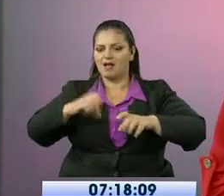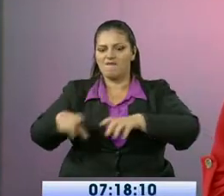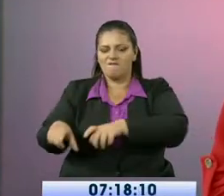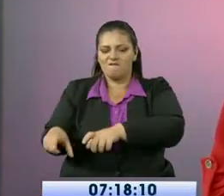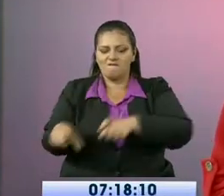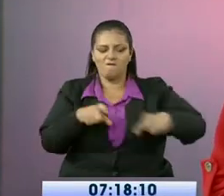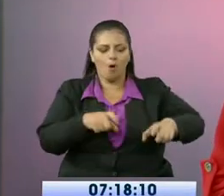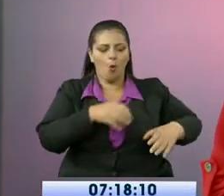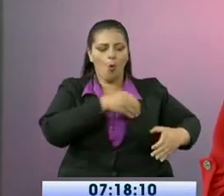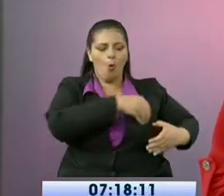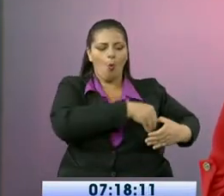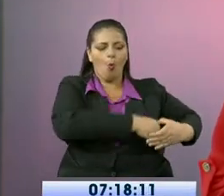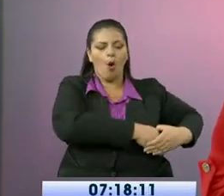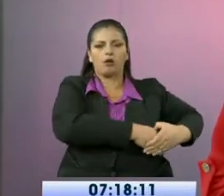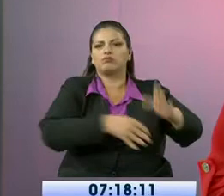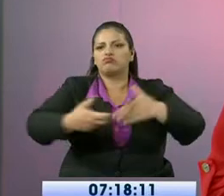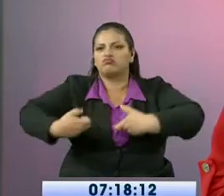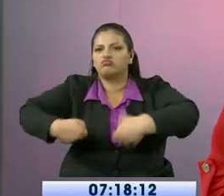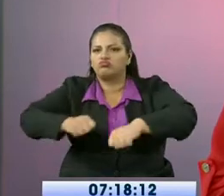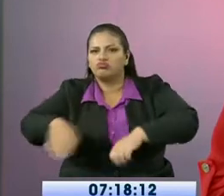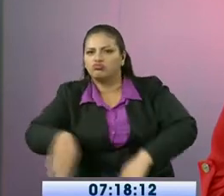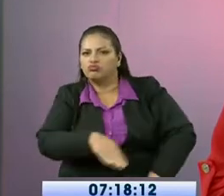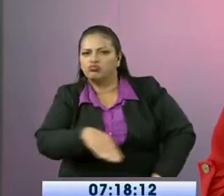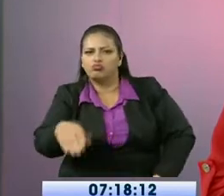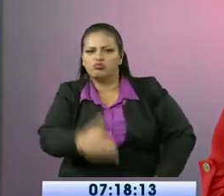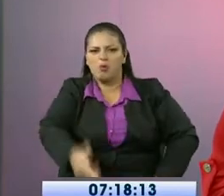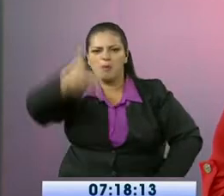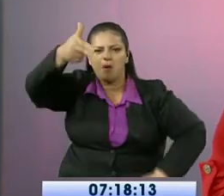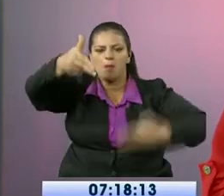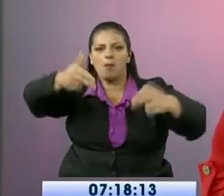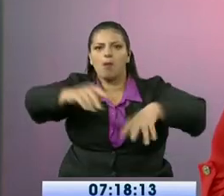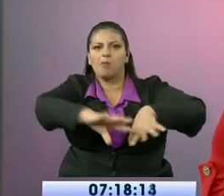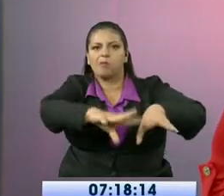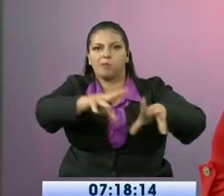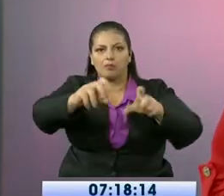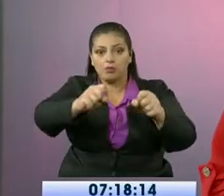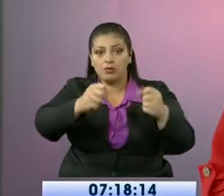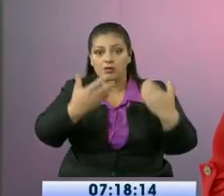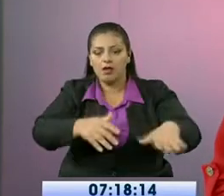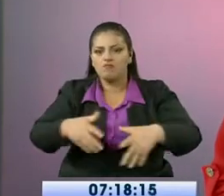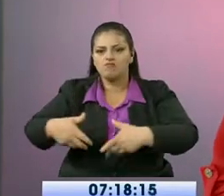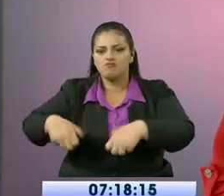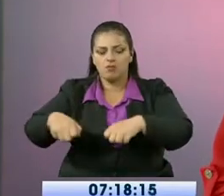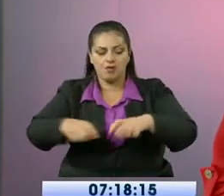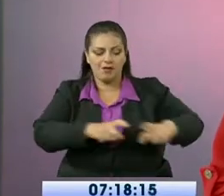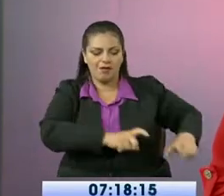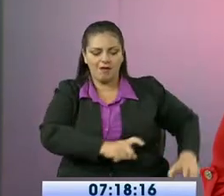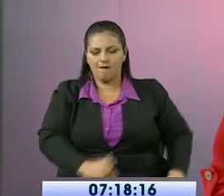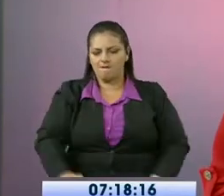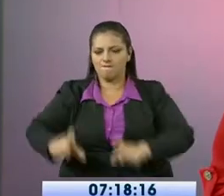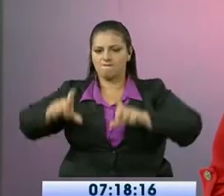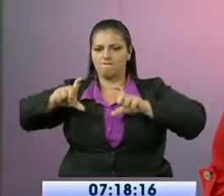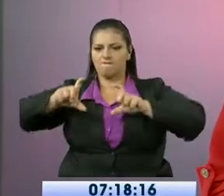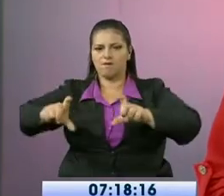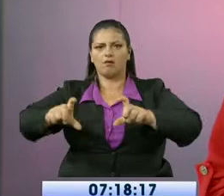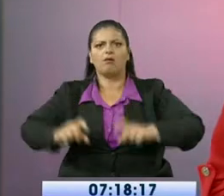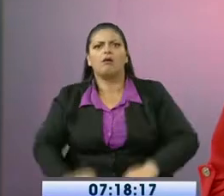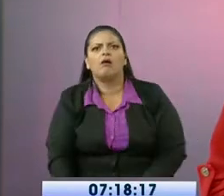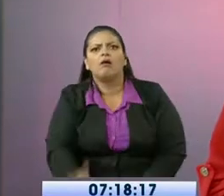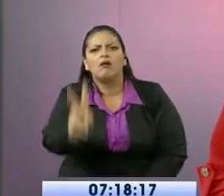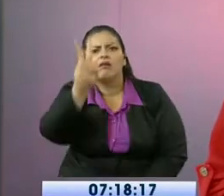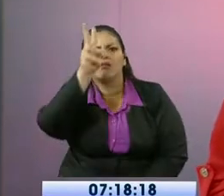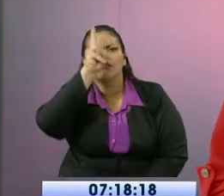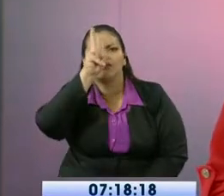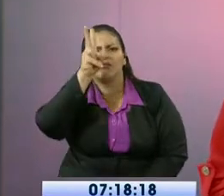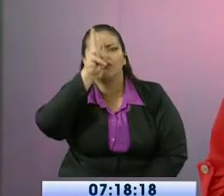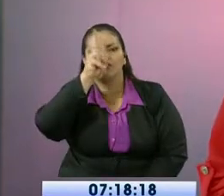presuntos antisociales roban utilizando motocicletas a las que les han retirado la placa para evitar ser identificados. Una vez